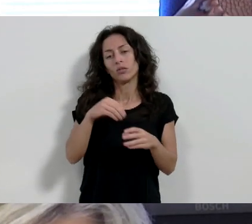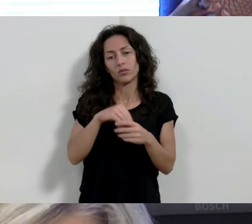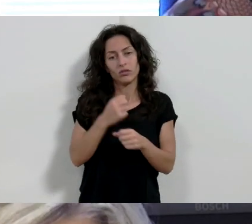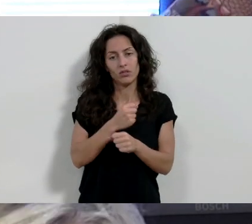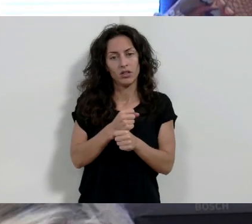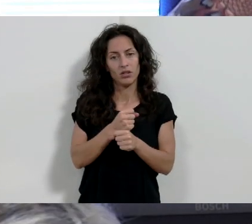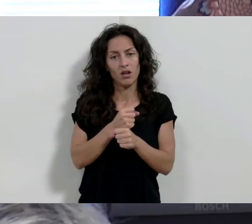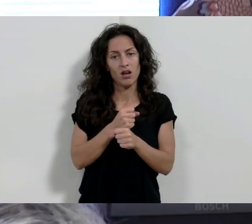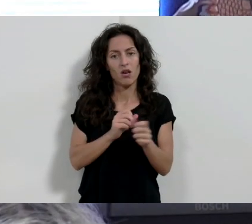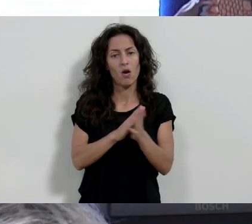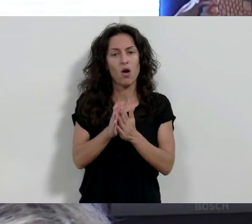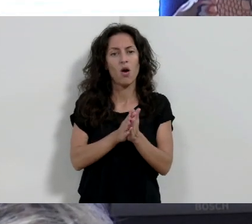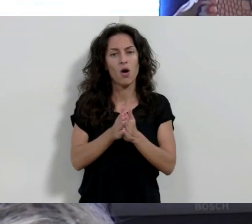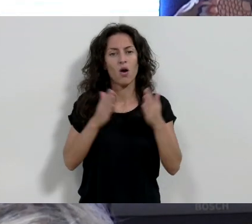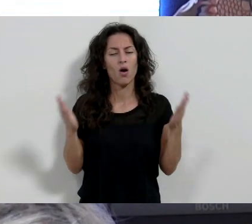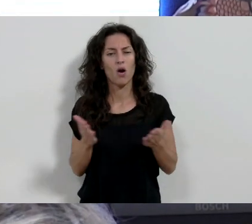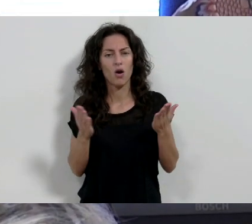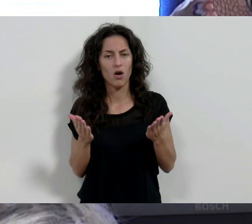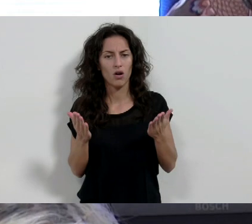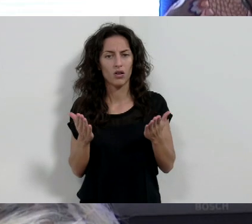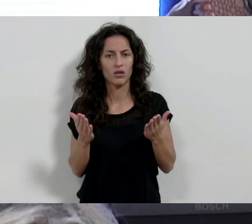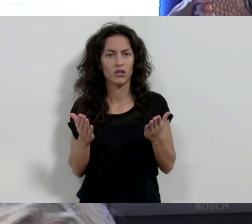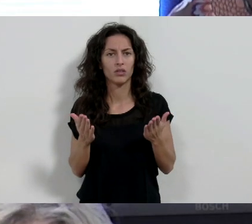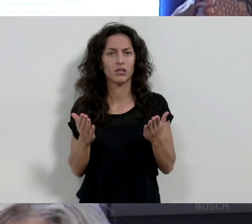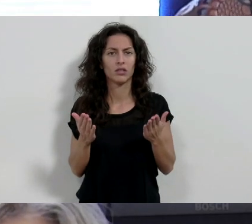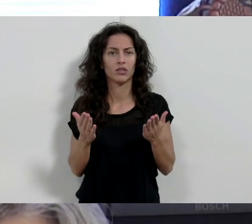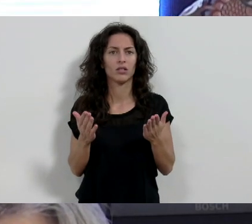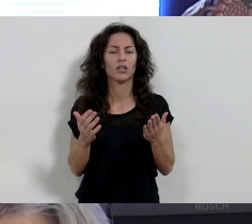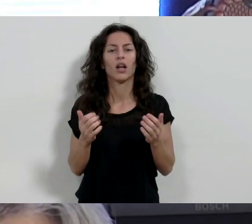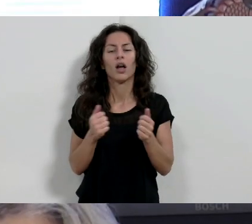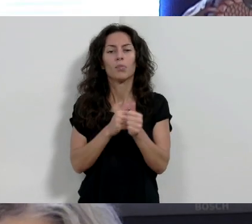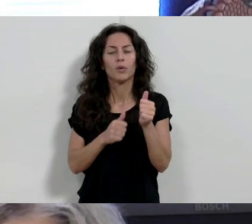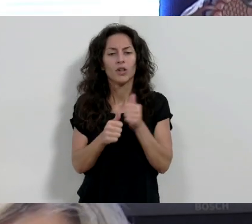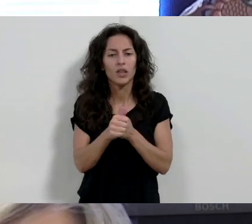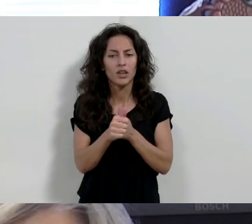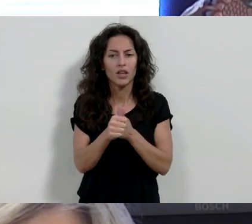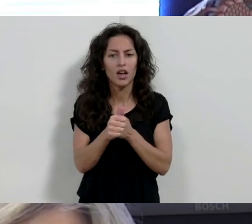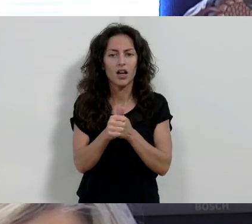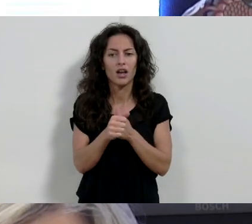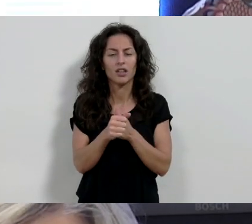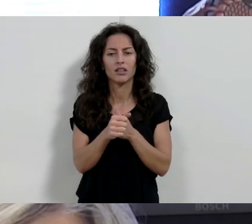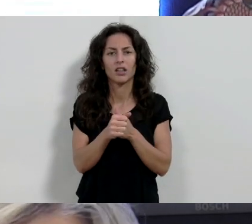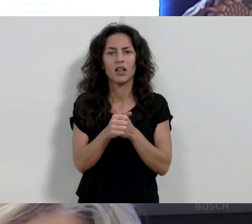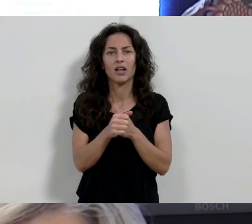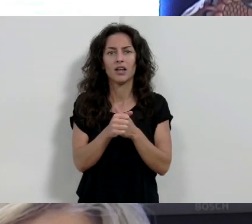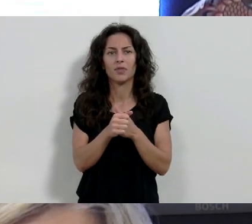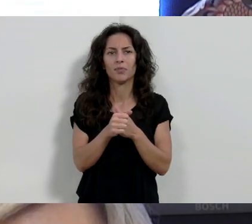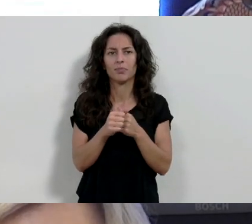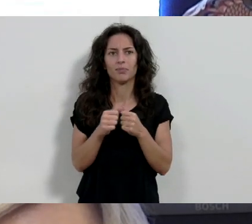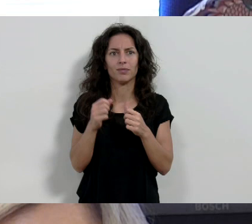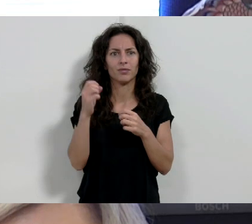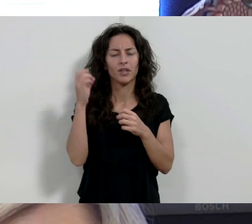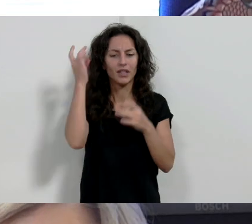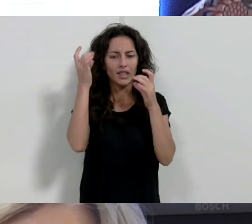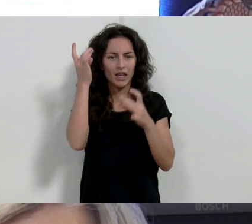más proactivos a la hora de realizar sus funciones, sus obligaciones, ejercer su sentido de la